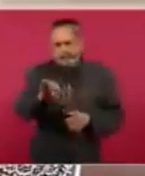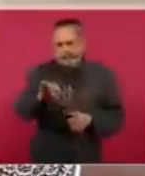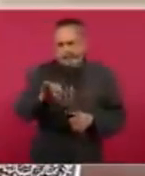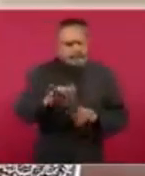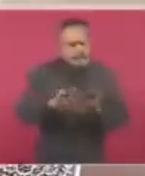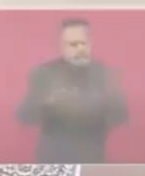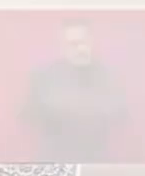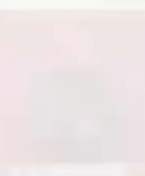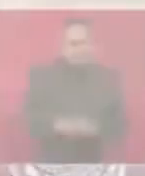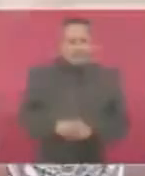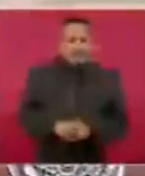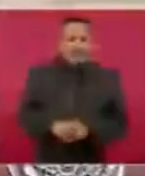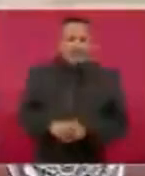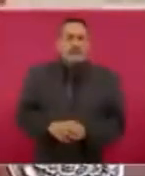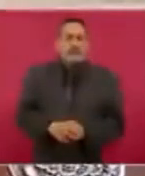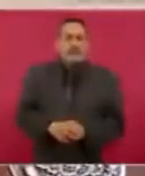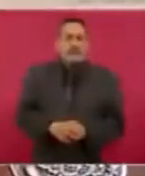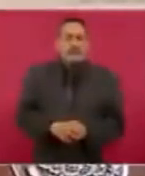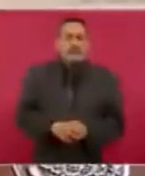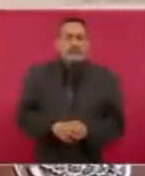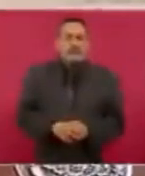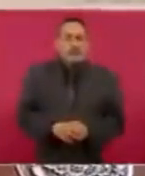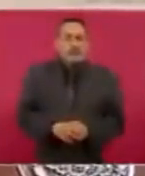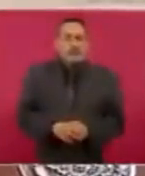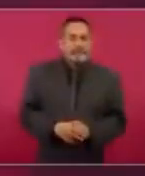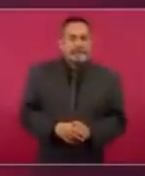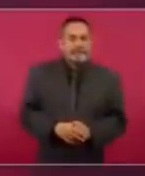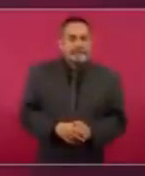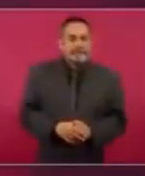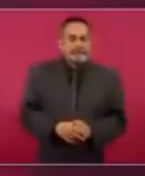Claro que sí. ¿Cómo